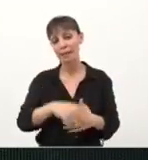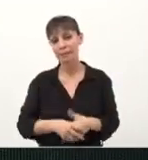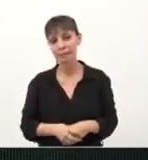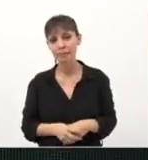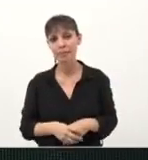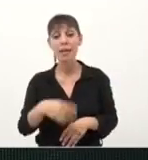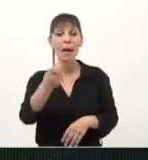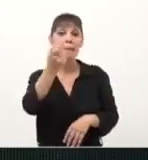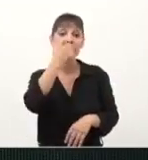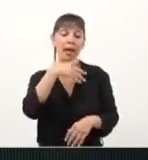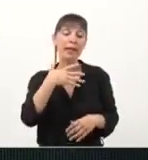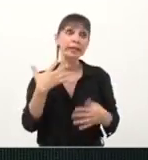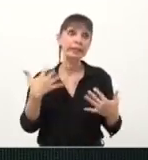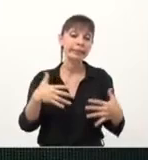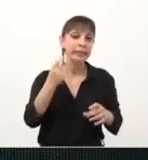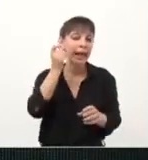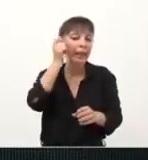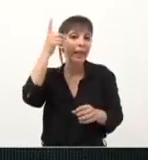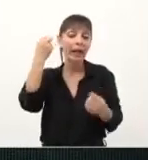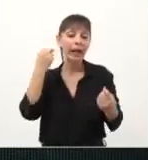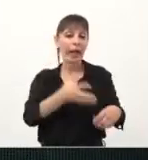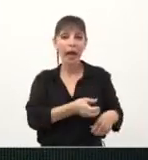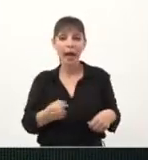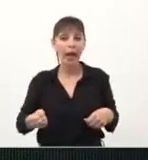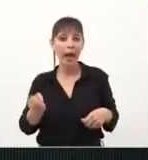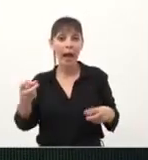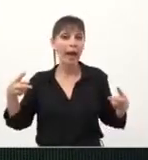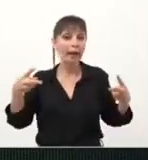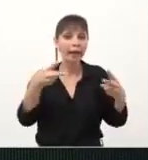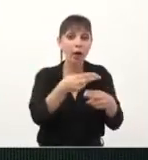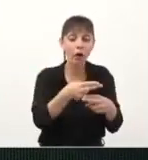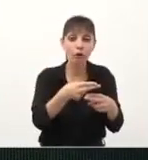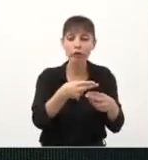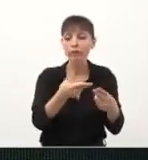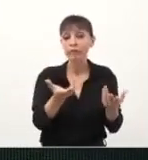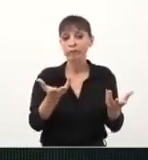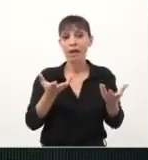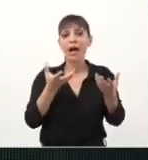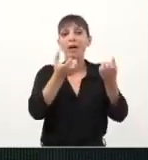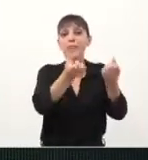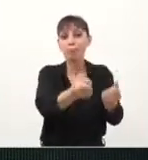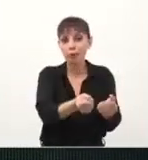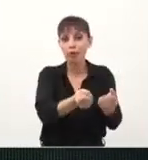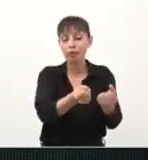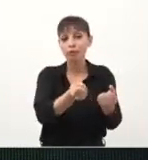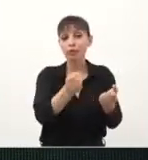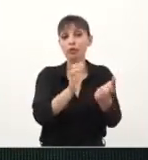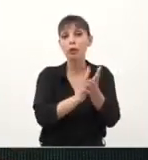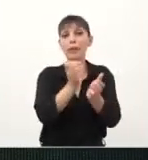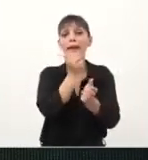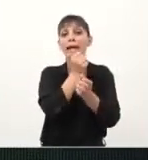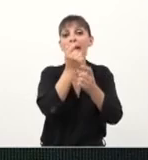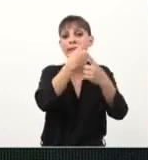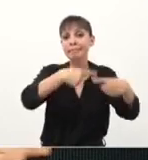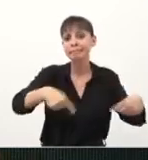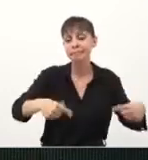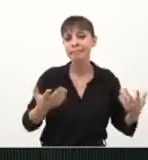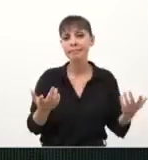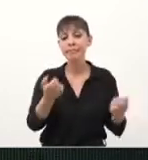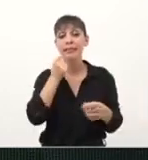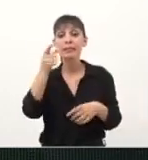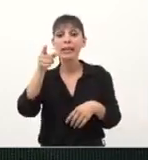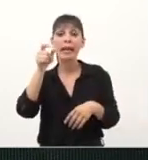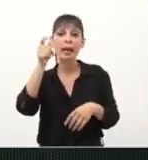una mejor idea que recortar en medio de la crisis el apoyo para lo que tiene que ver con los medicamentos. Si tenés un abuelo, si tu viejo